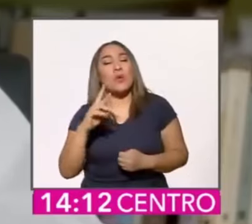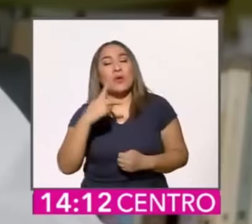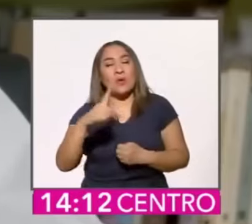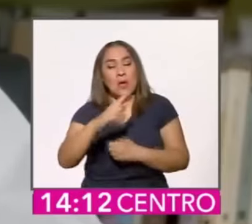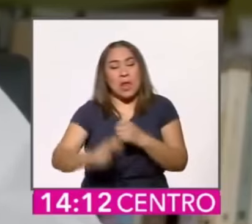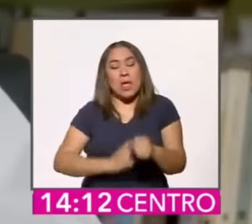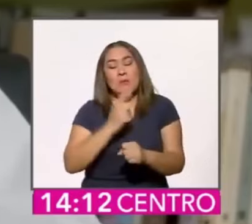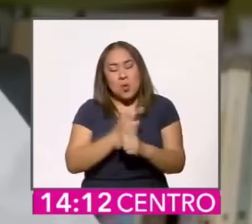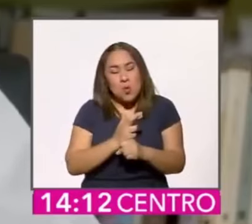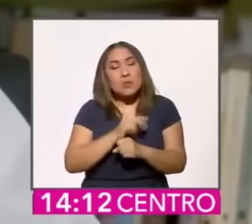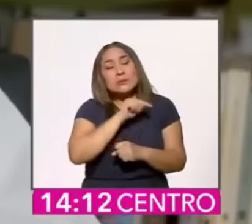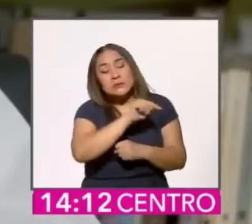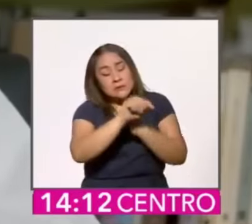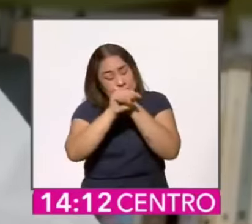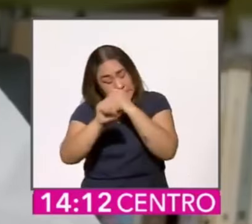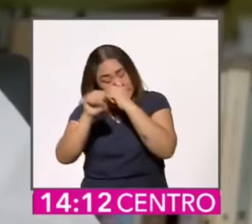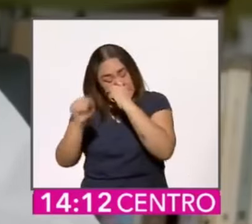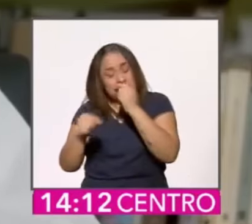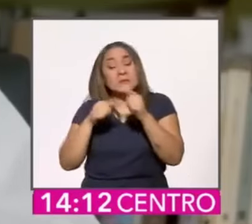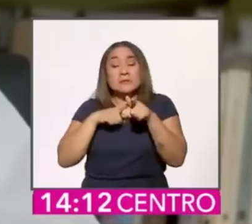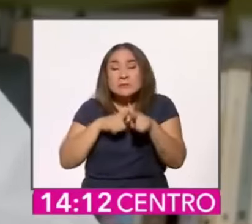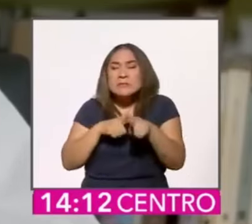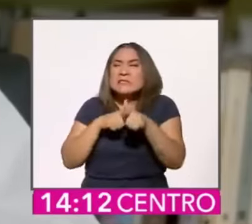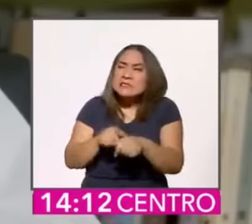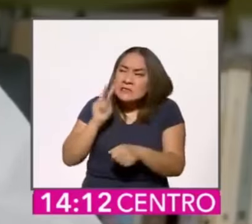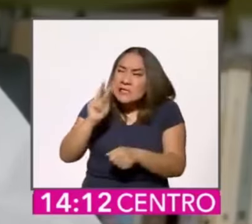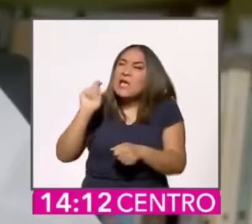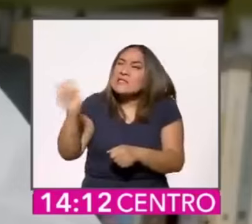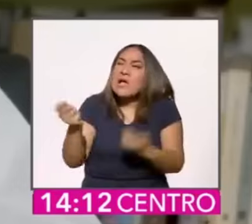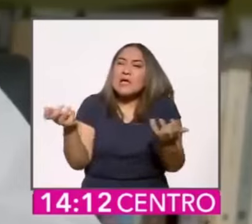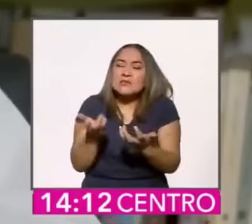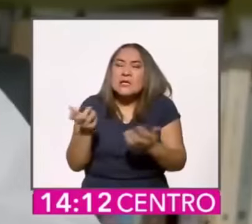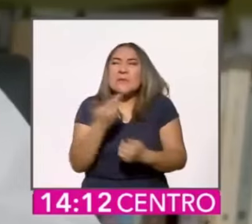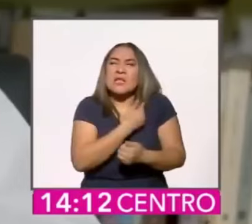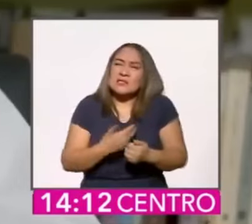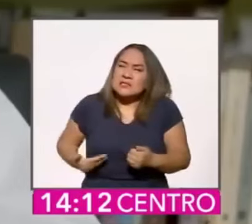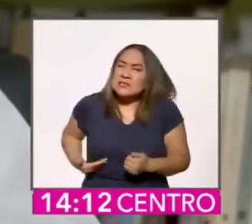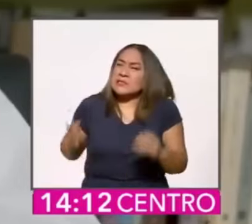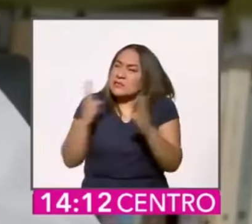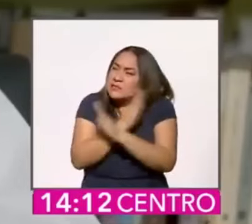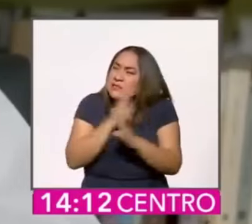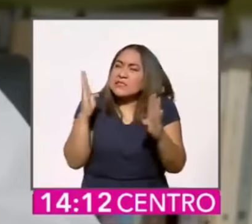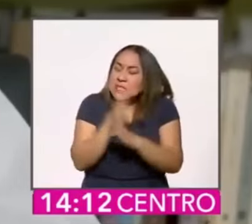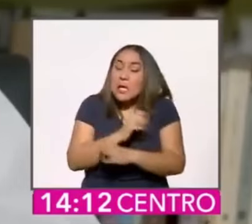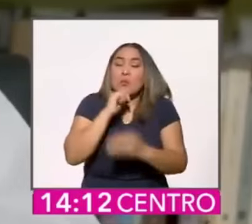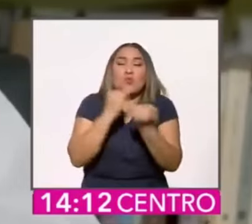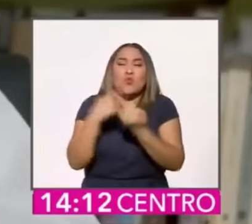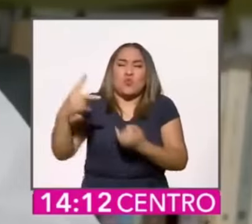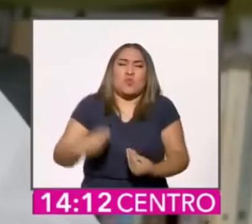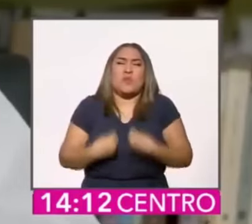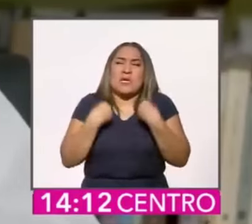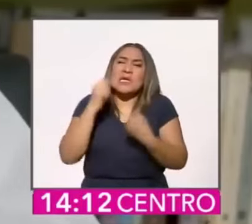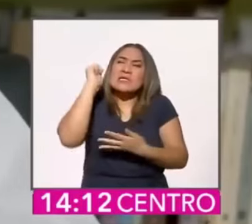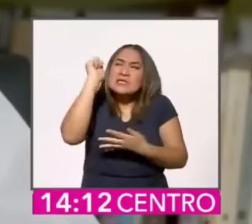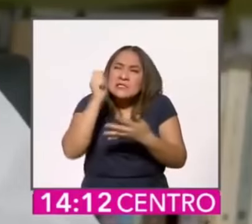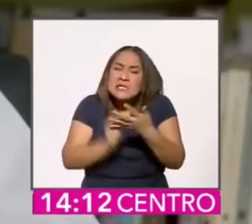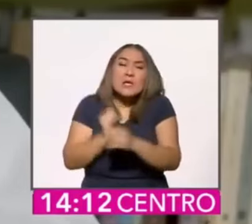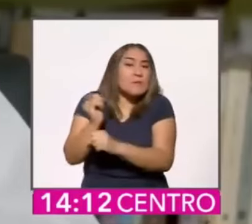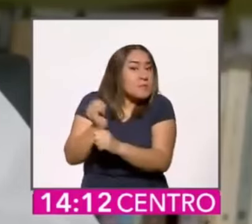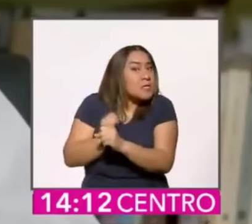República han seguido uno a uno todos sus pasos y han abierto cada una de las gavetas de su vida pública y